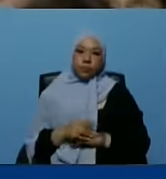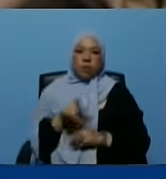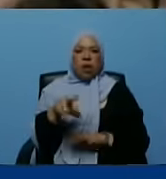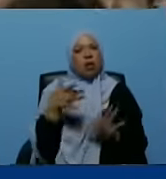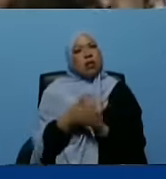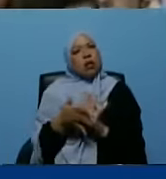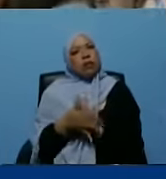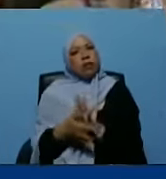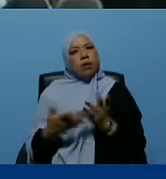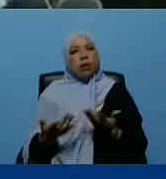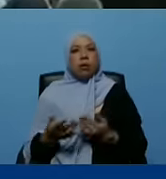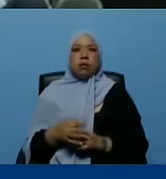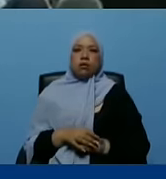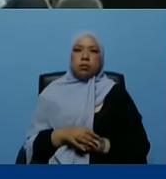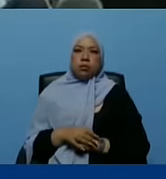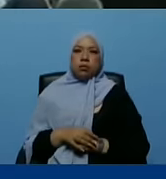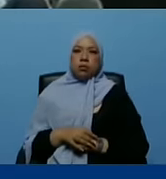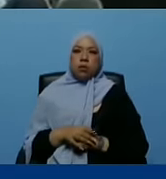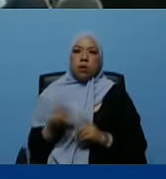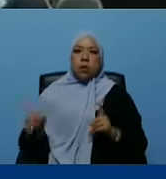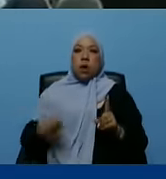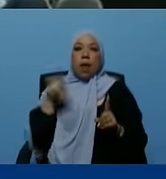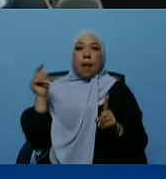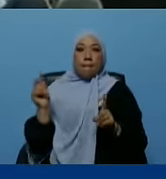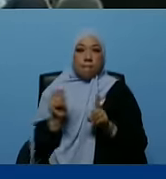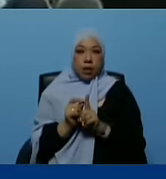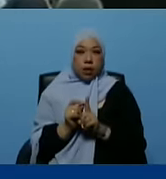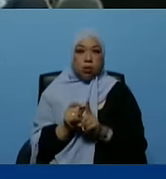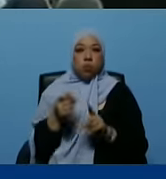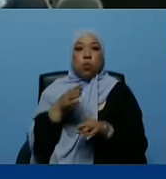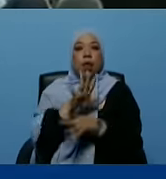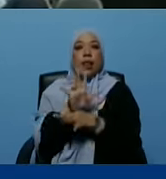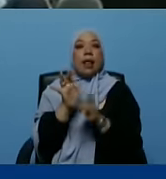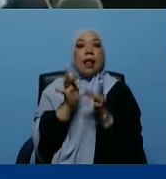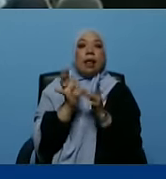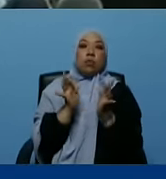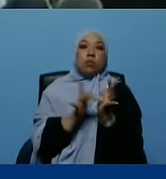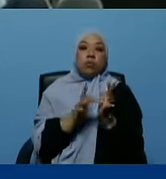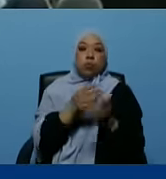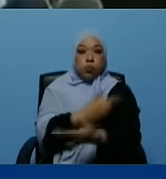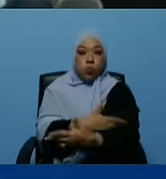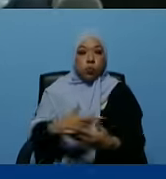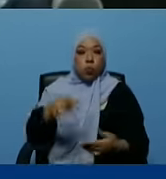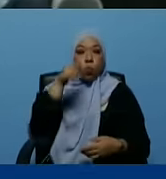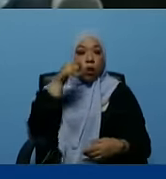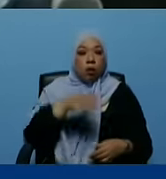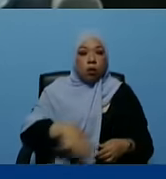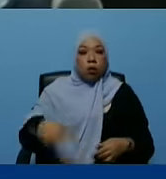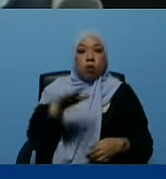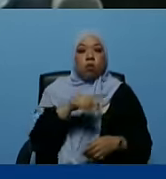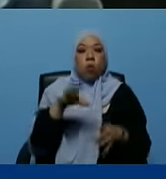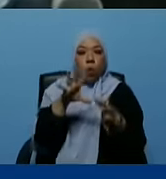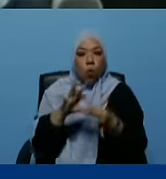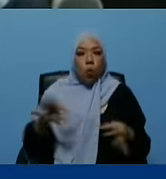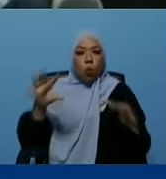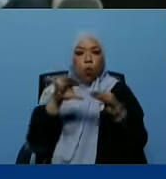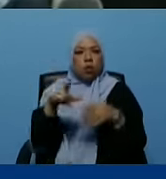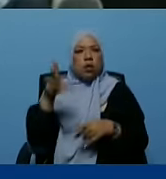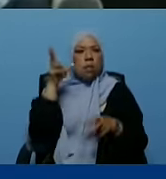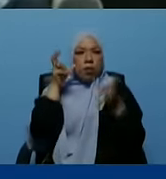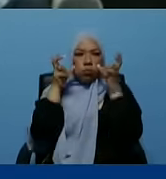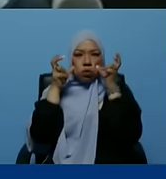esto? El espíritu de Jesús en el desierto. Yo lo conté en estos días, ¿ustedes me